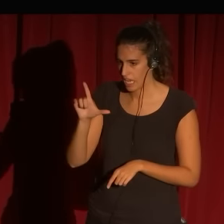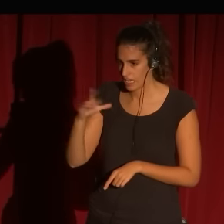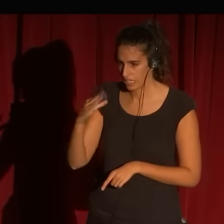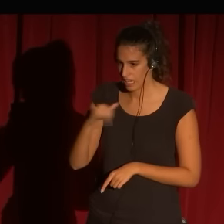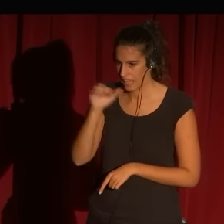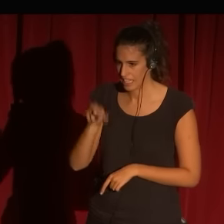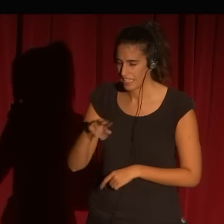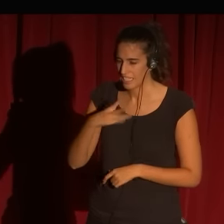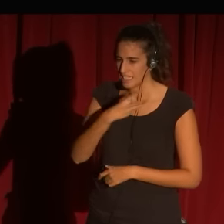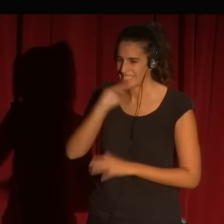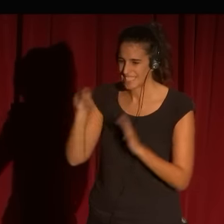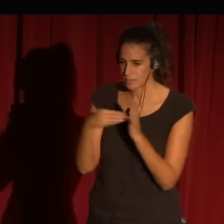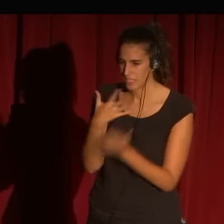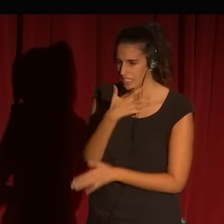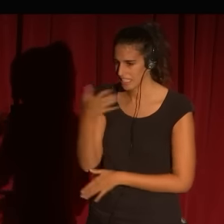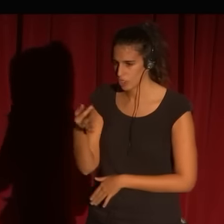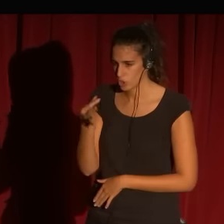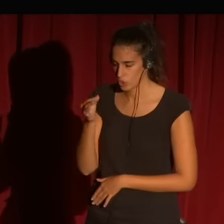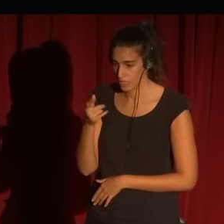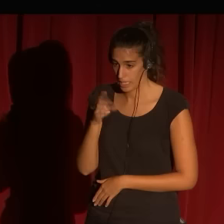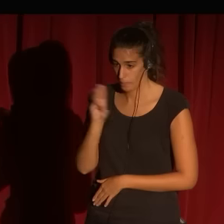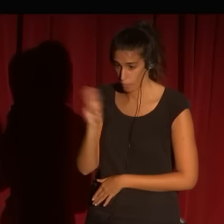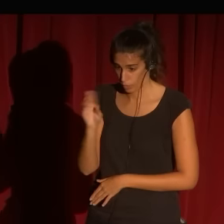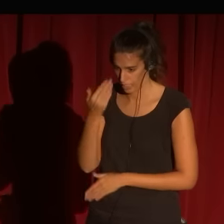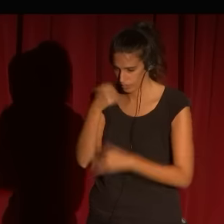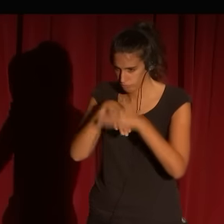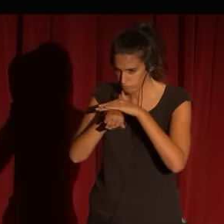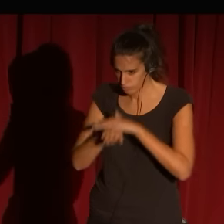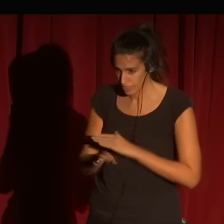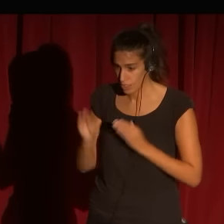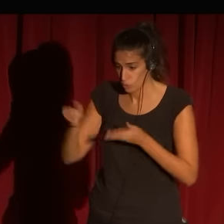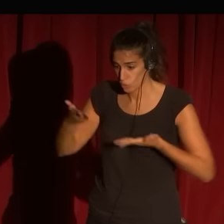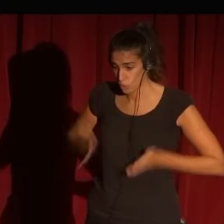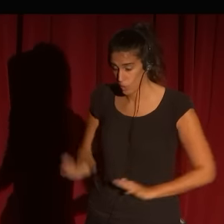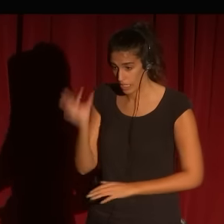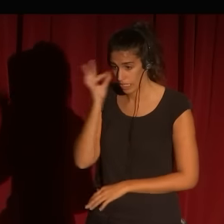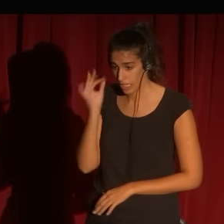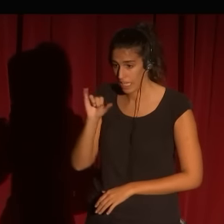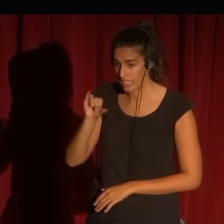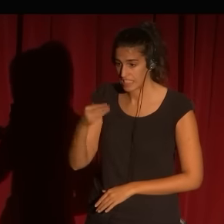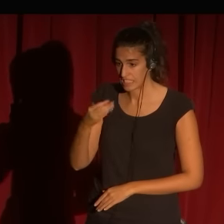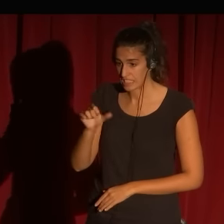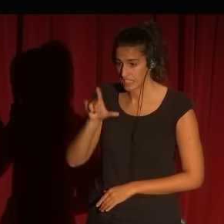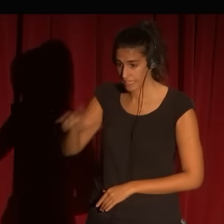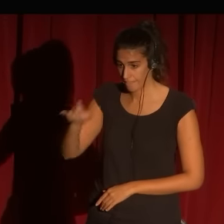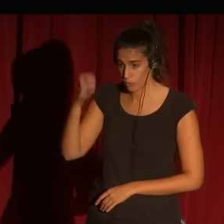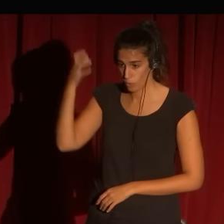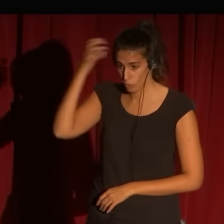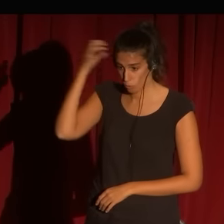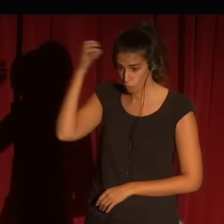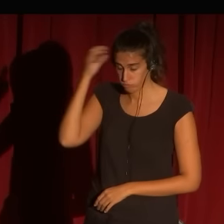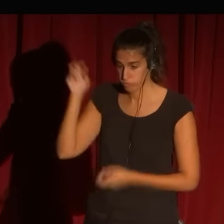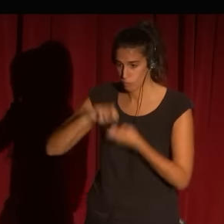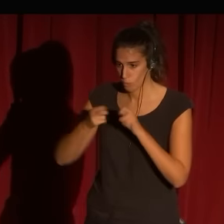3500 platos de porcelana objetos de porcelana y su hija Isabel clar henia cuando está gobernando en Bruselas tiene una cámara de